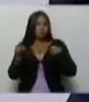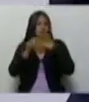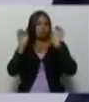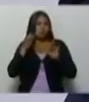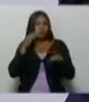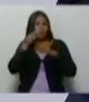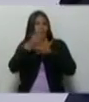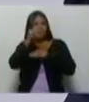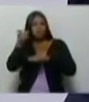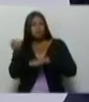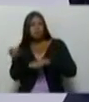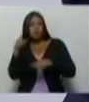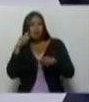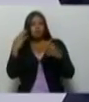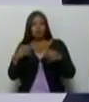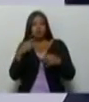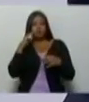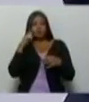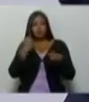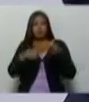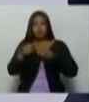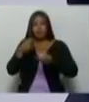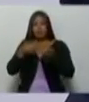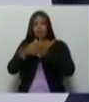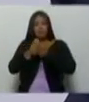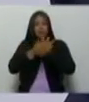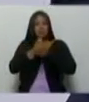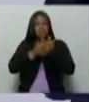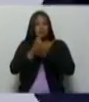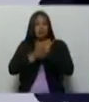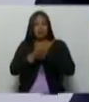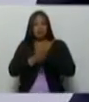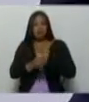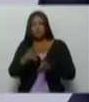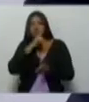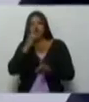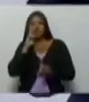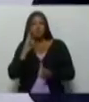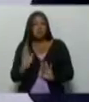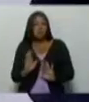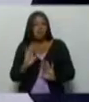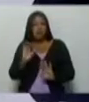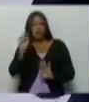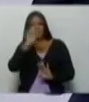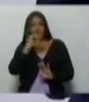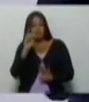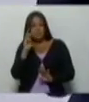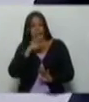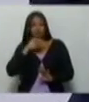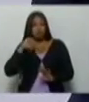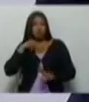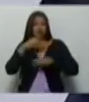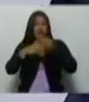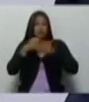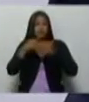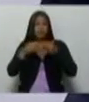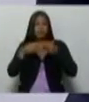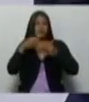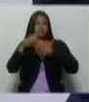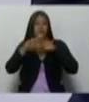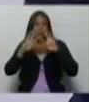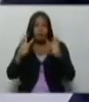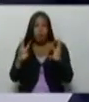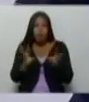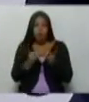usted puede ir como persona natural y mire, mi venta, mi emprendimiento se llama así, y el SAPI, ahí es donde viene el proceso que estamos simplificando.